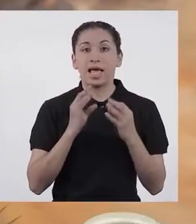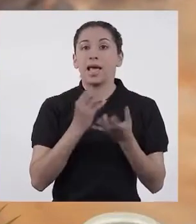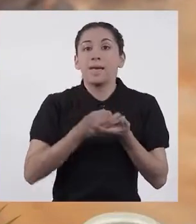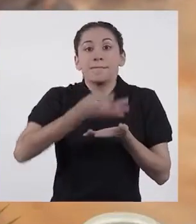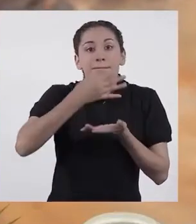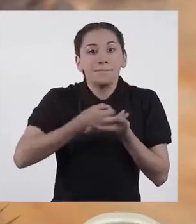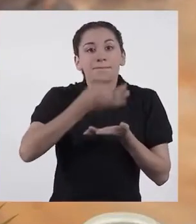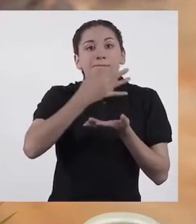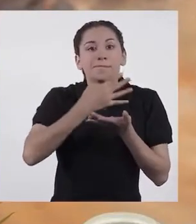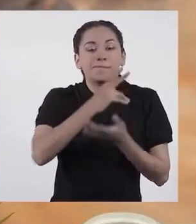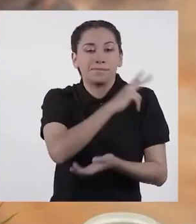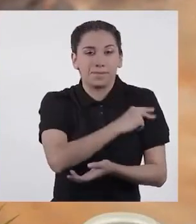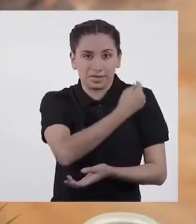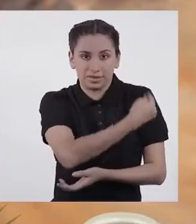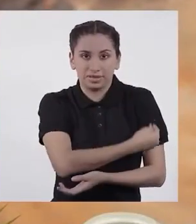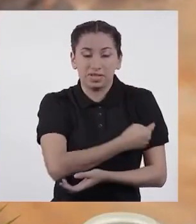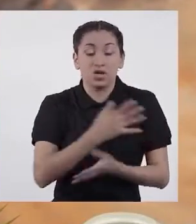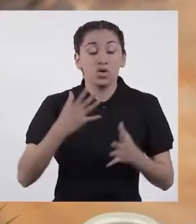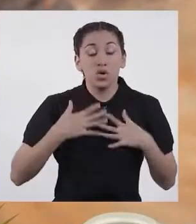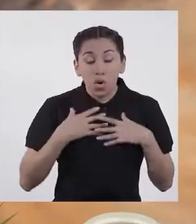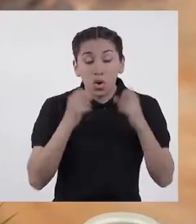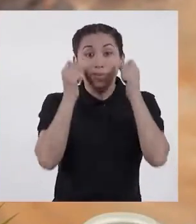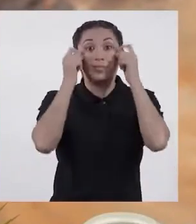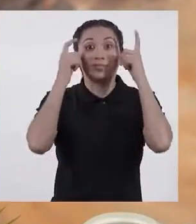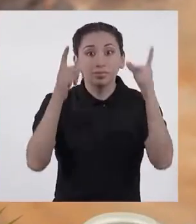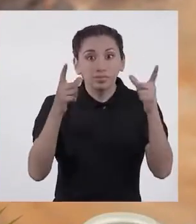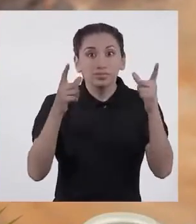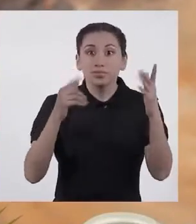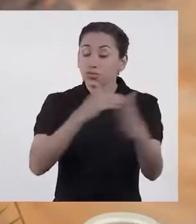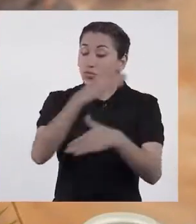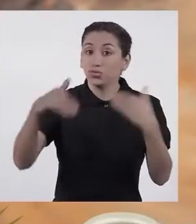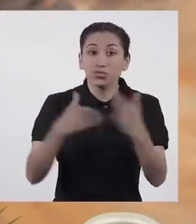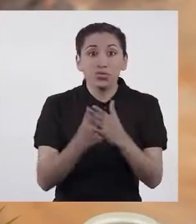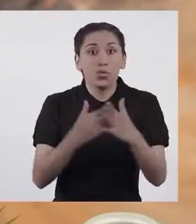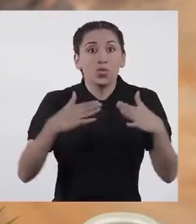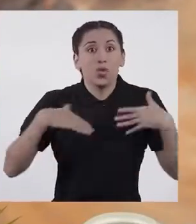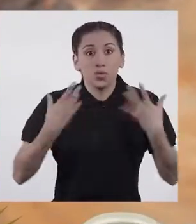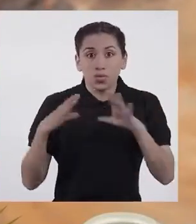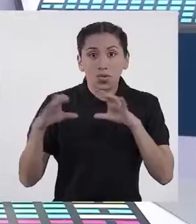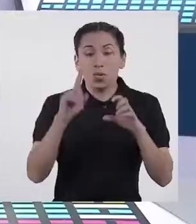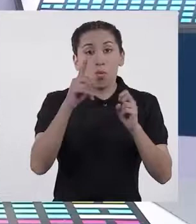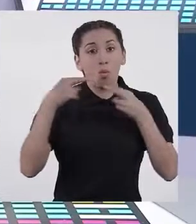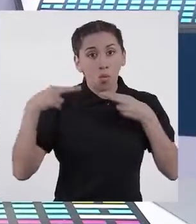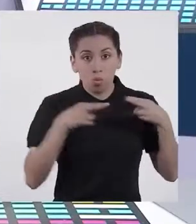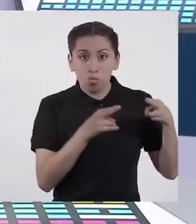he quedado impresionado por todo lo que puede ocasionar un huaico.